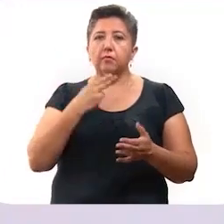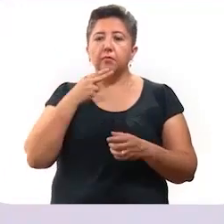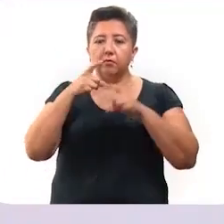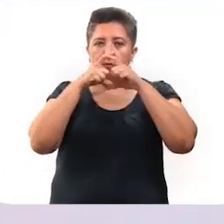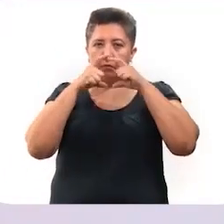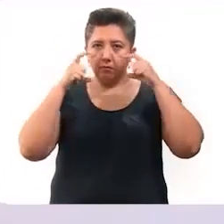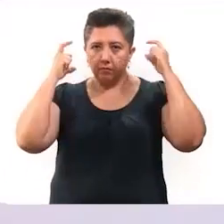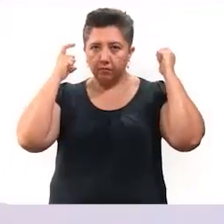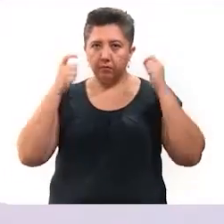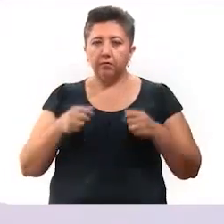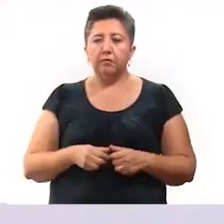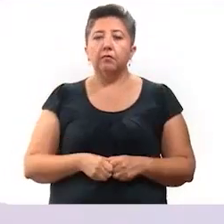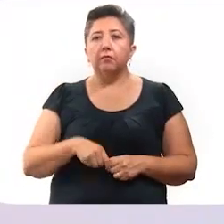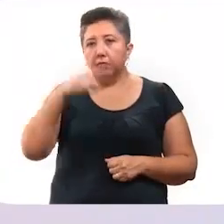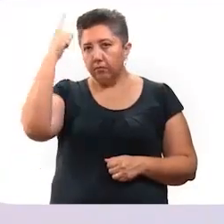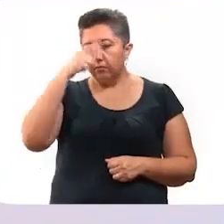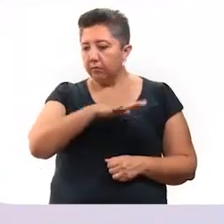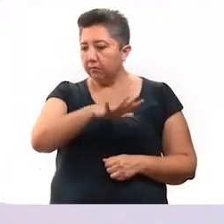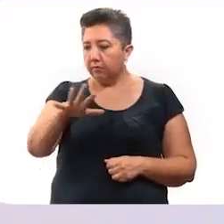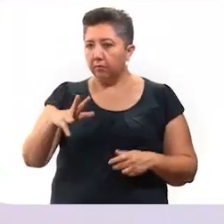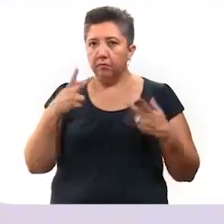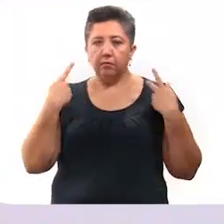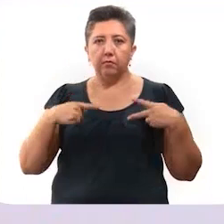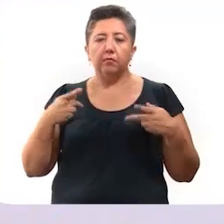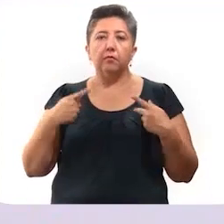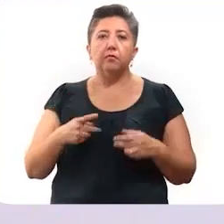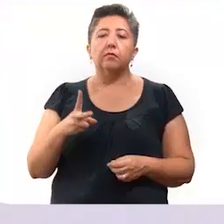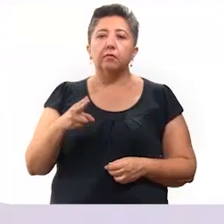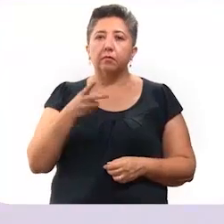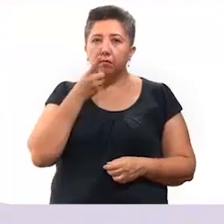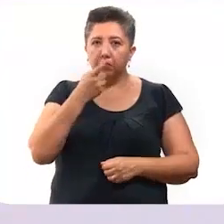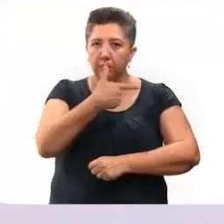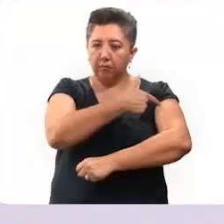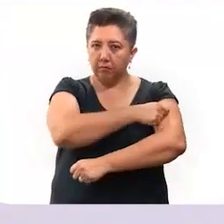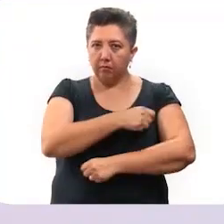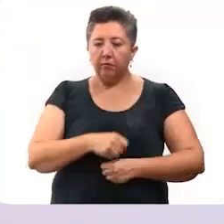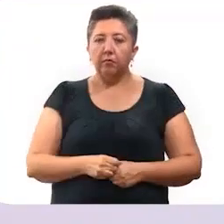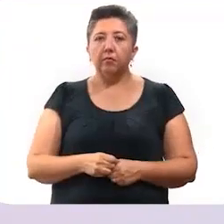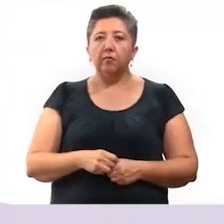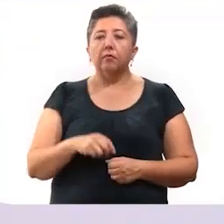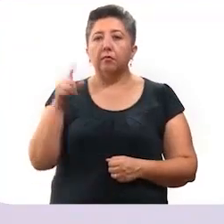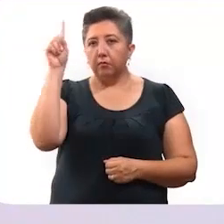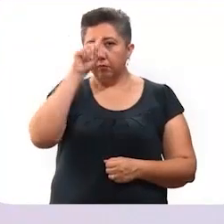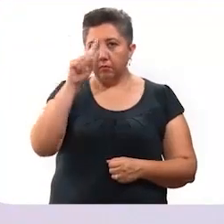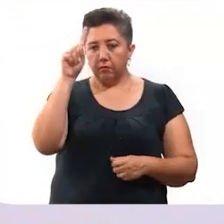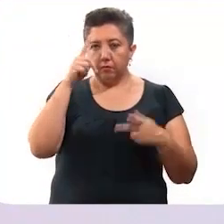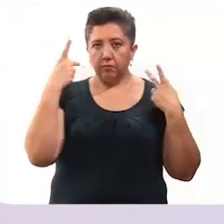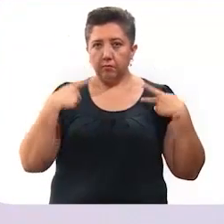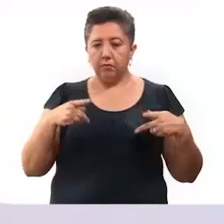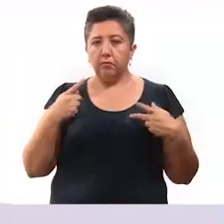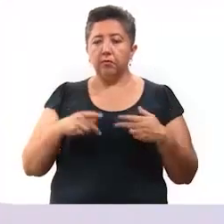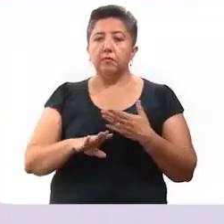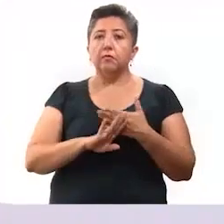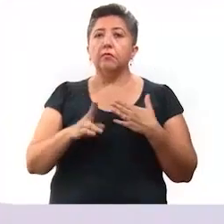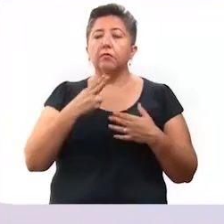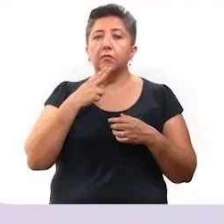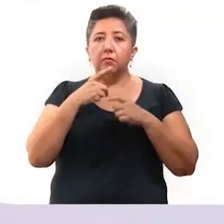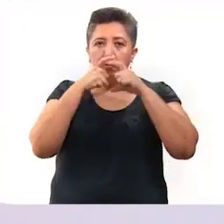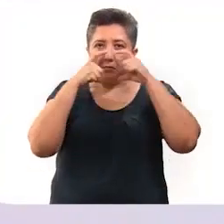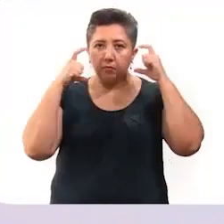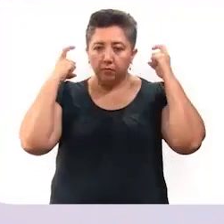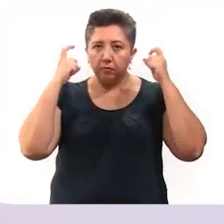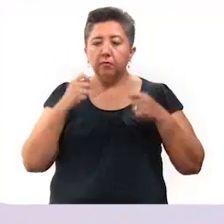uso obligatorio de cubrebocas para toda la población, incluso la vacunada, y se recomienda a la población evitar el uso